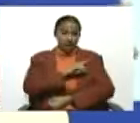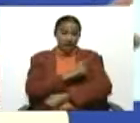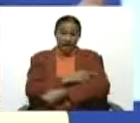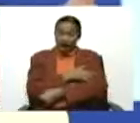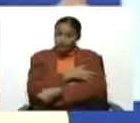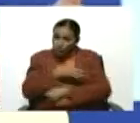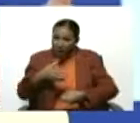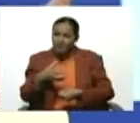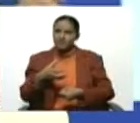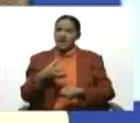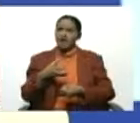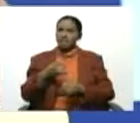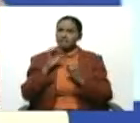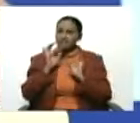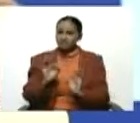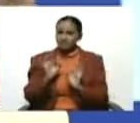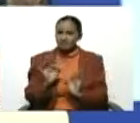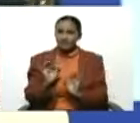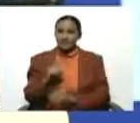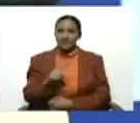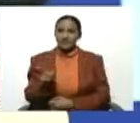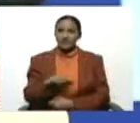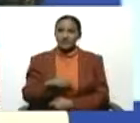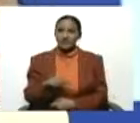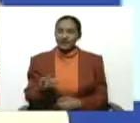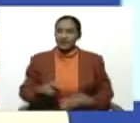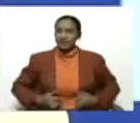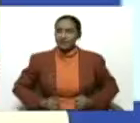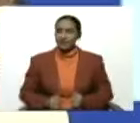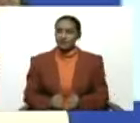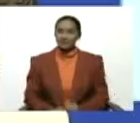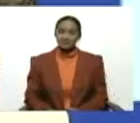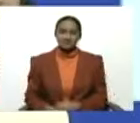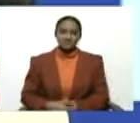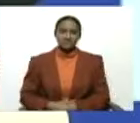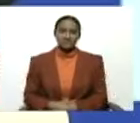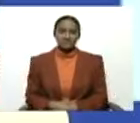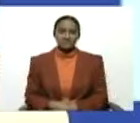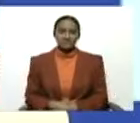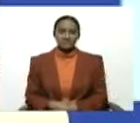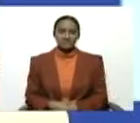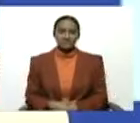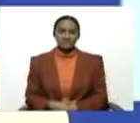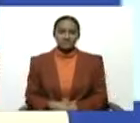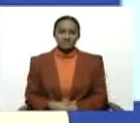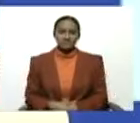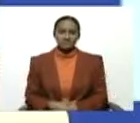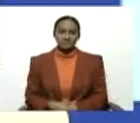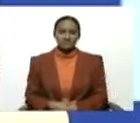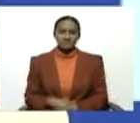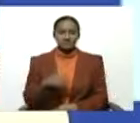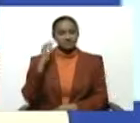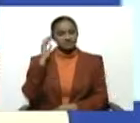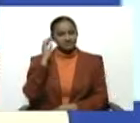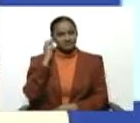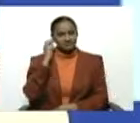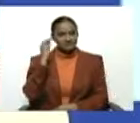llama las ventajas cooperativas y después cuando china comenzó a